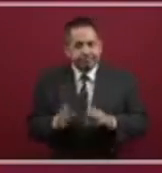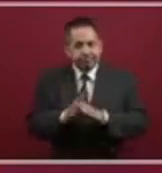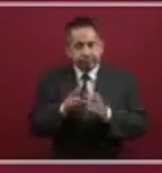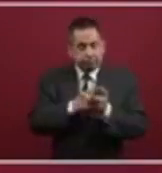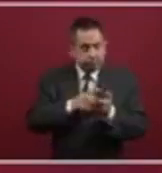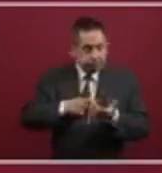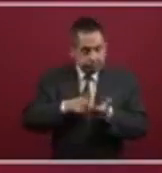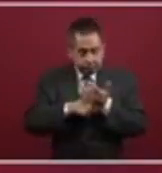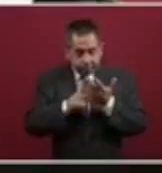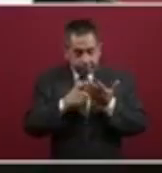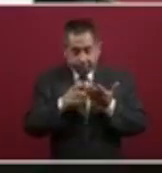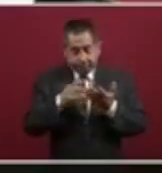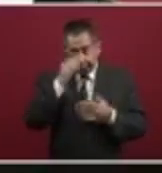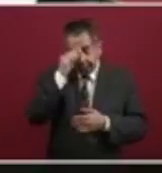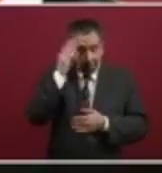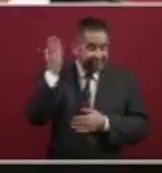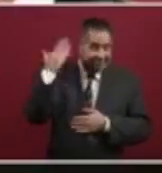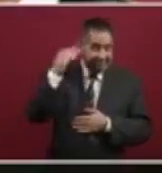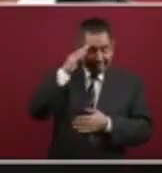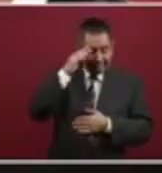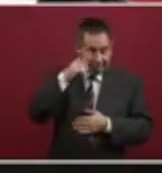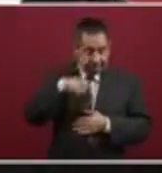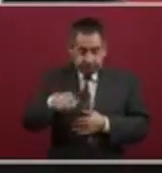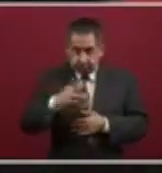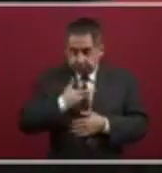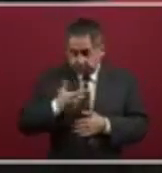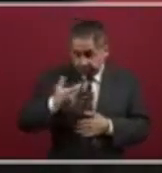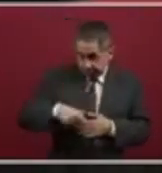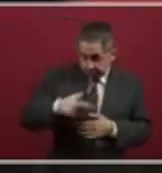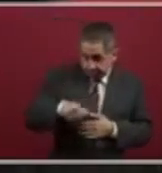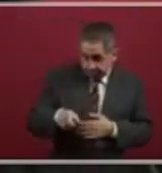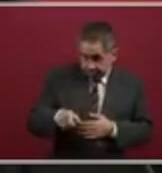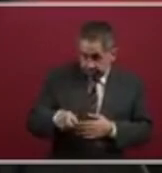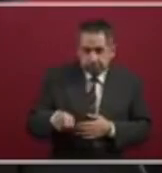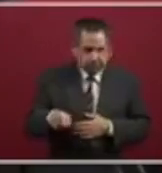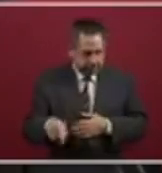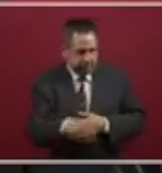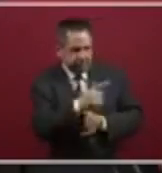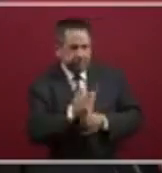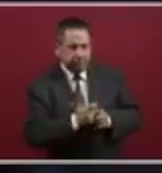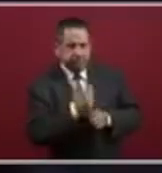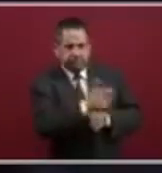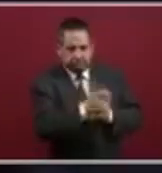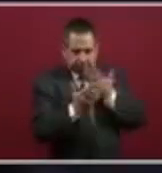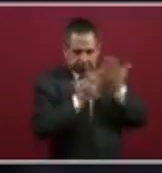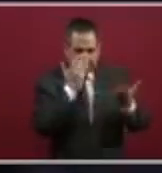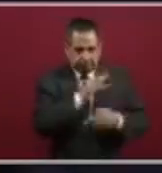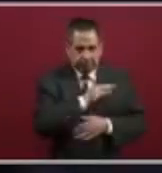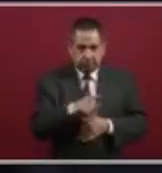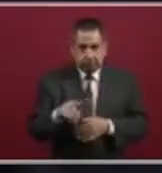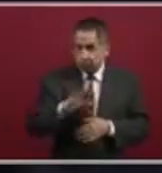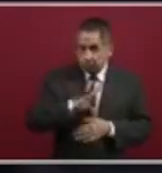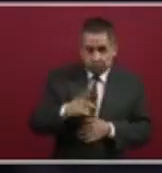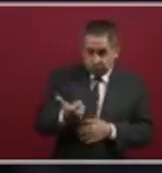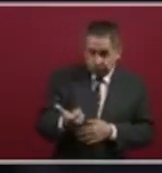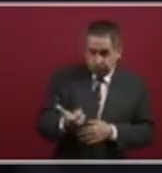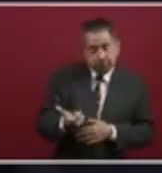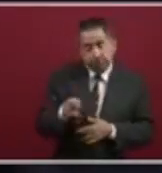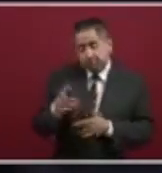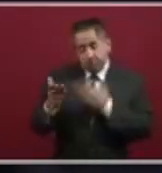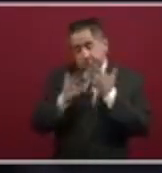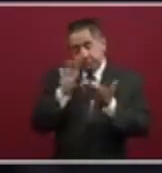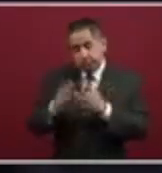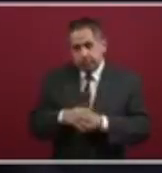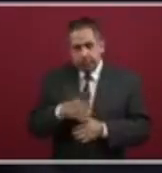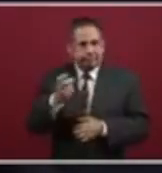estudiara el que tuviese para pagar colegiaturas. Ese era el diseño